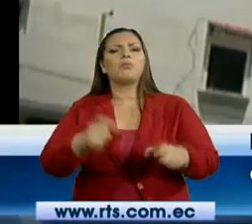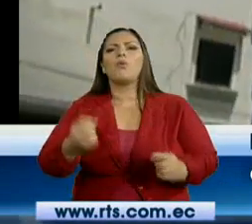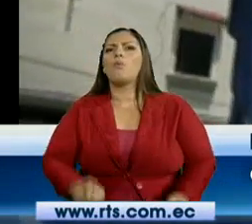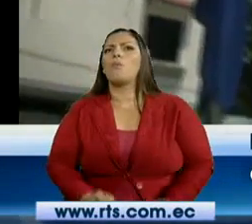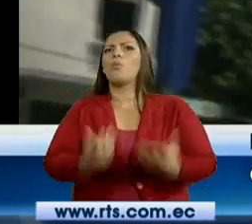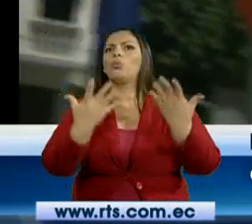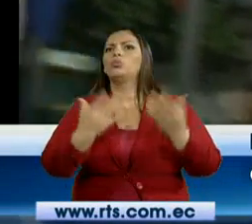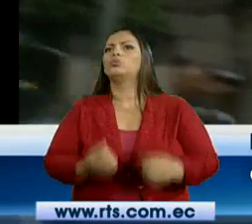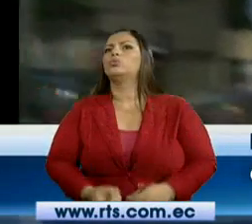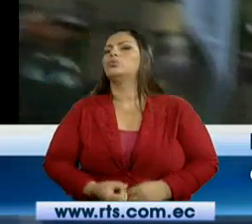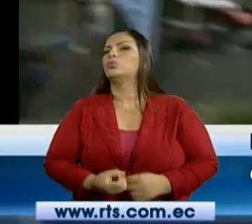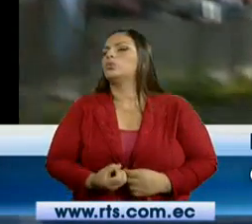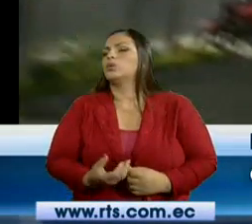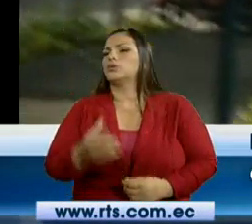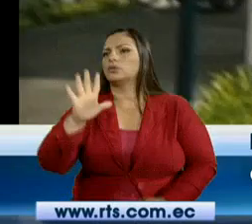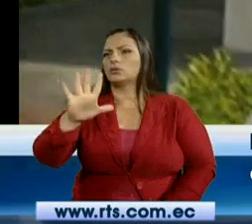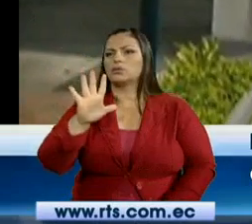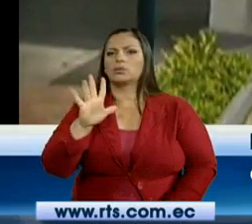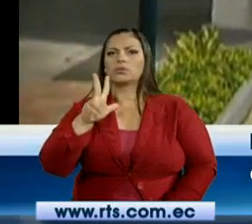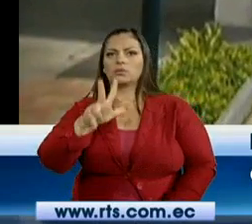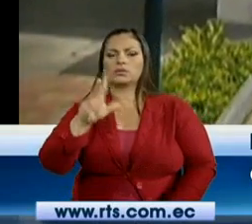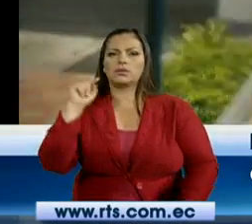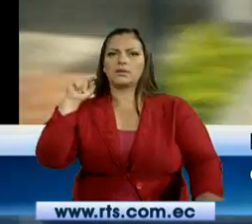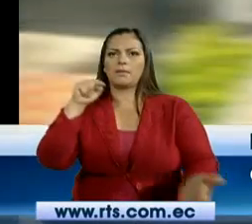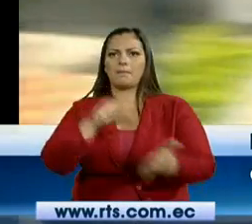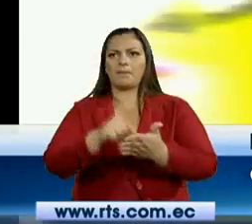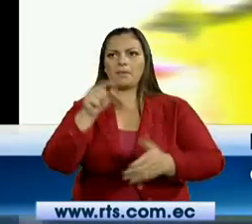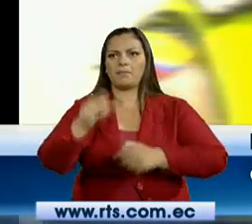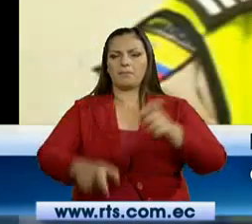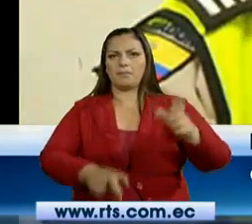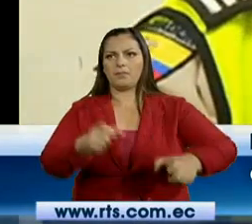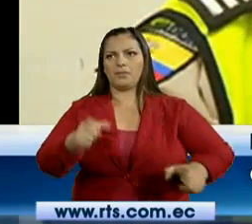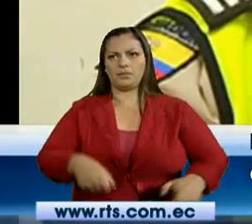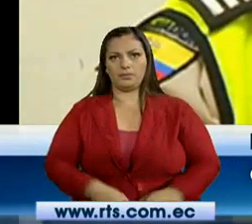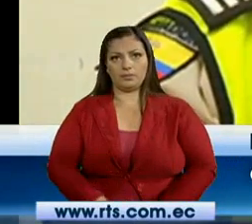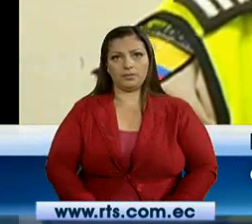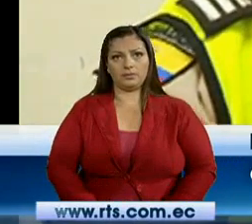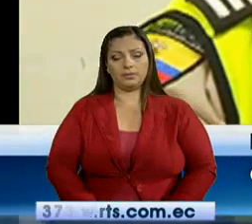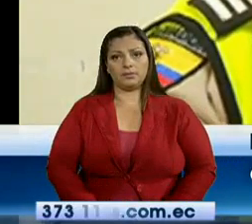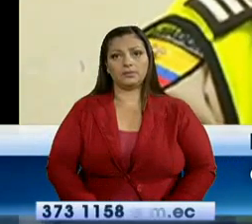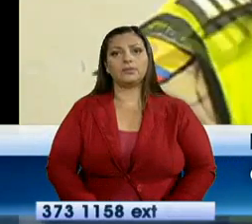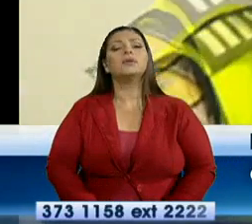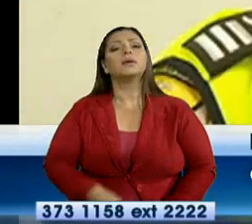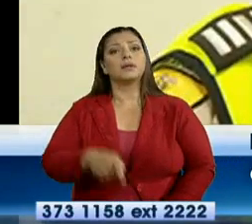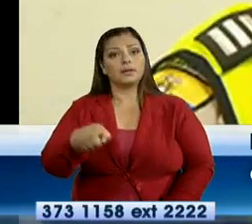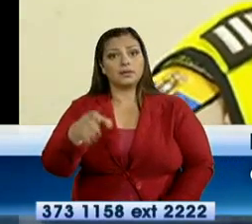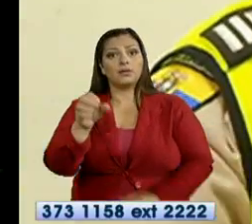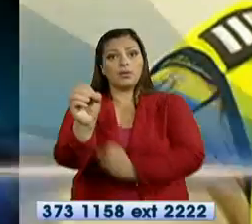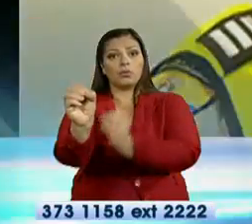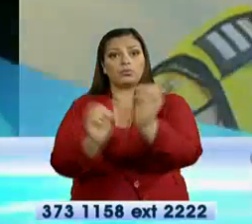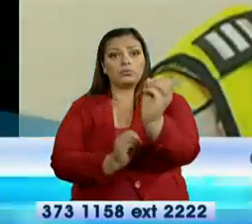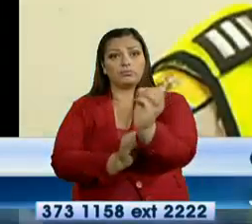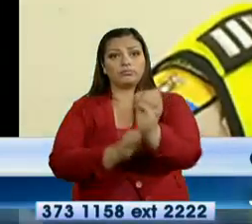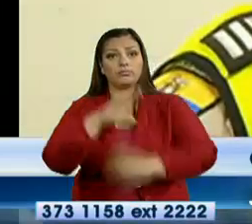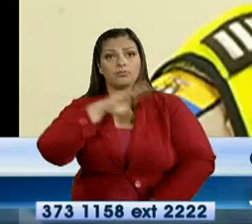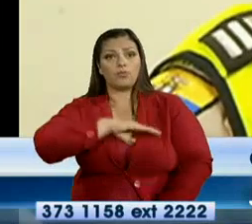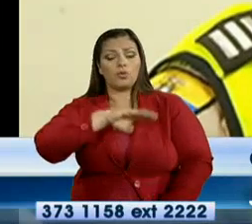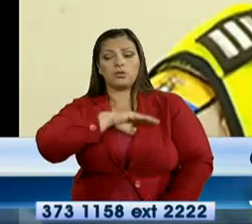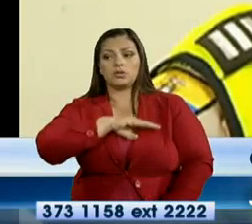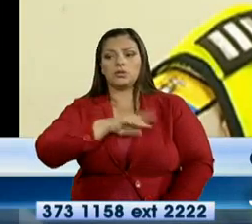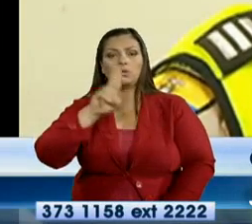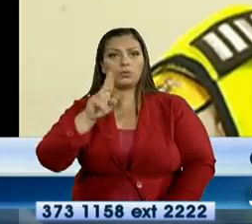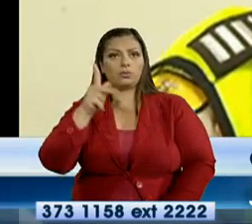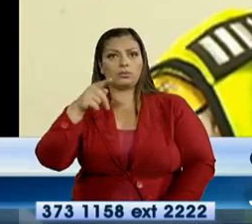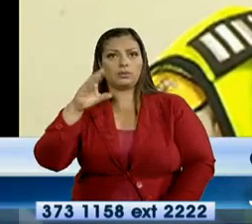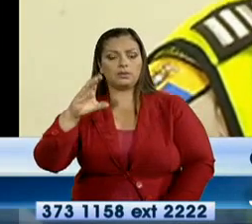los programas que desde esta UPC se ejecutan. Un programa de inicio de escuela segura. Se ha implementado hasta la fecha un aproximado